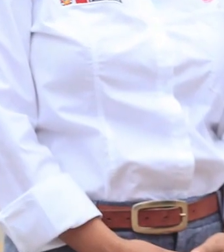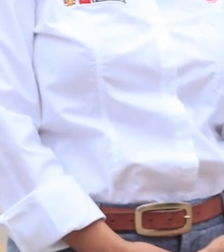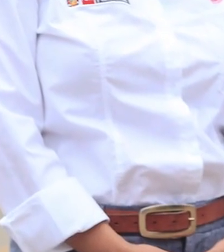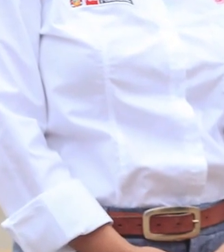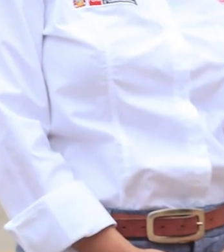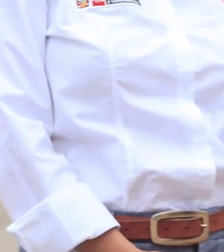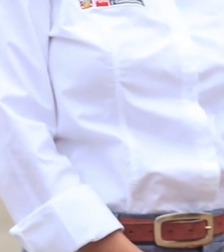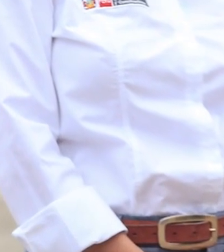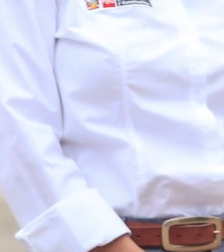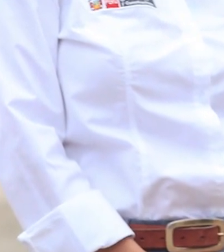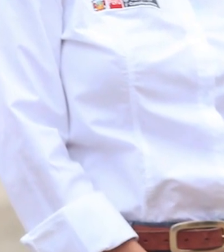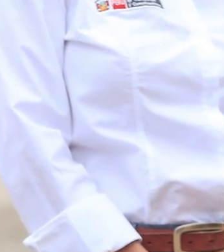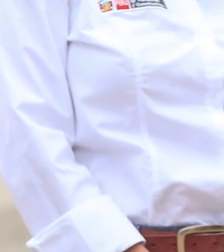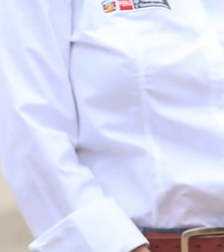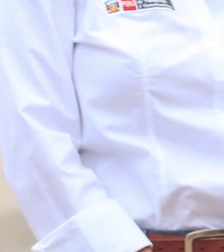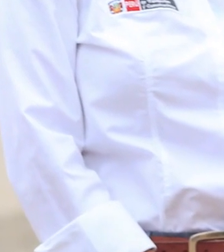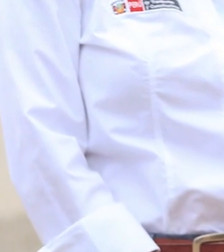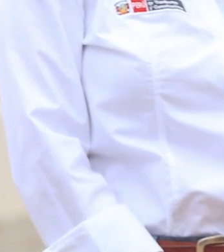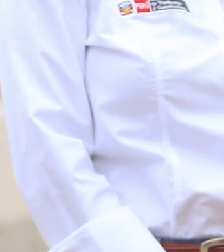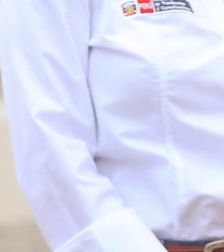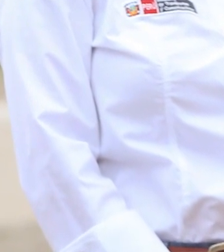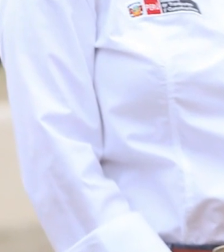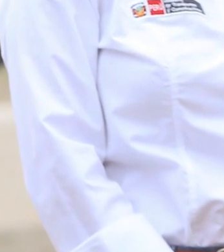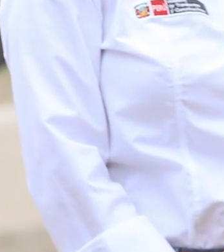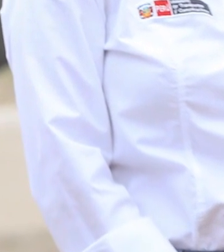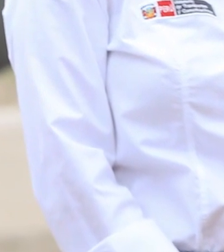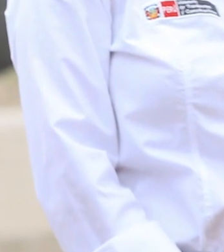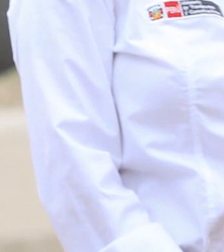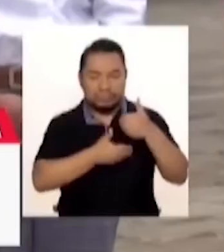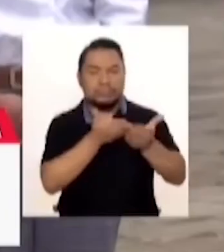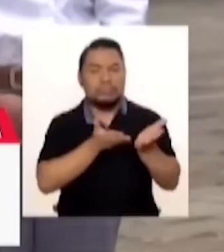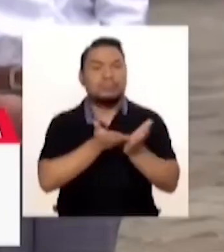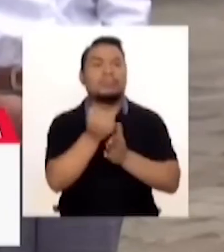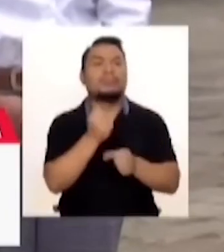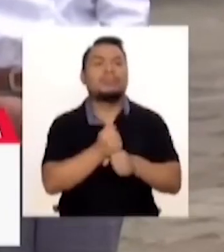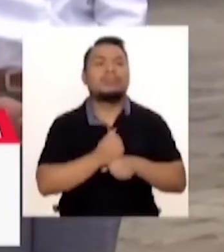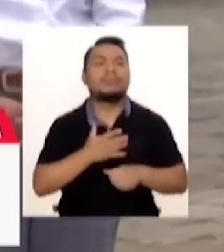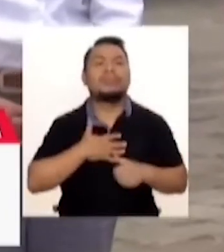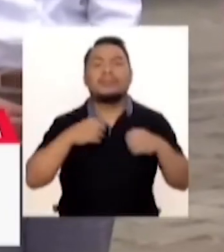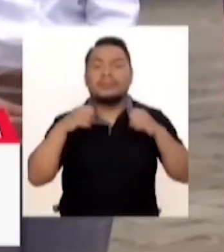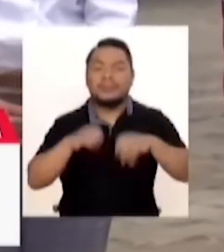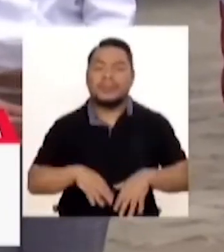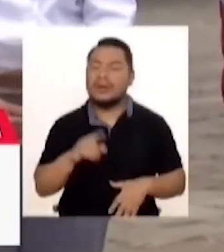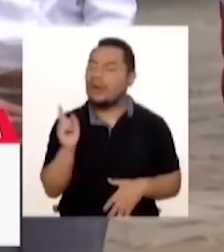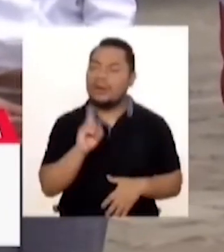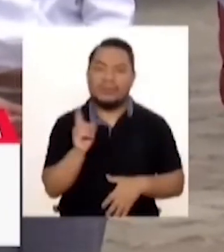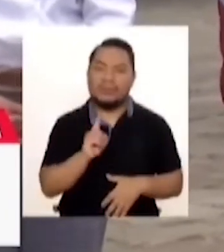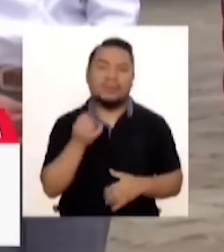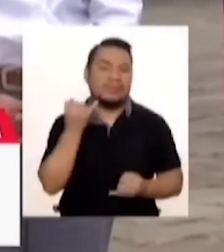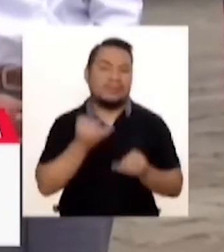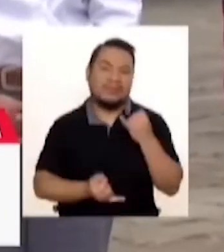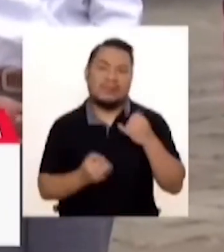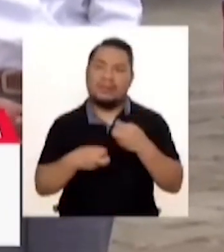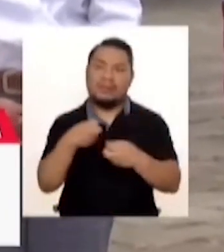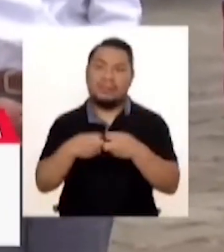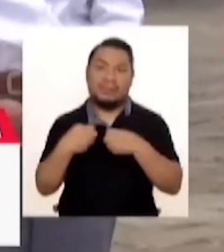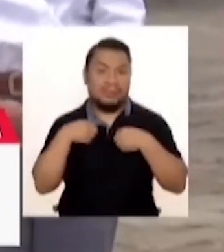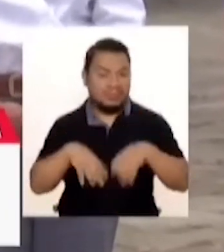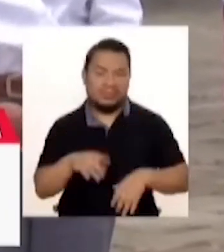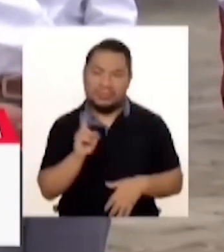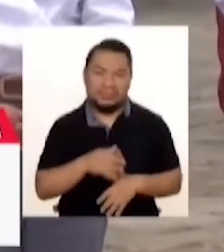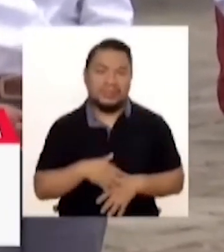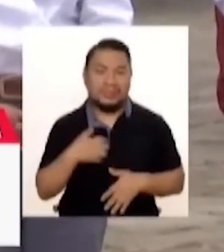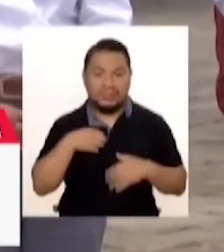Pero eso no fue todo. Escuchen bien lo que dijo la presidenta en Arequipa. Mi renuncia no termina la crisis, mi renuncia